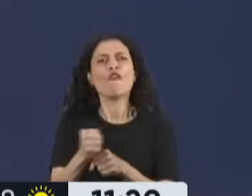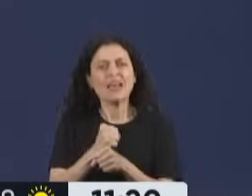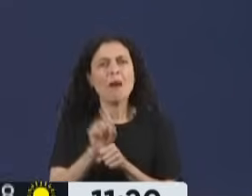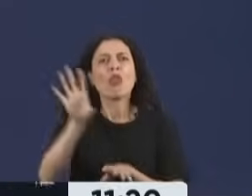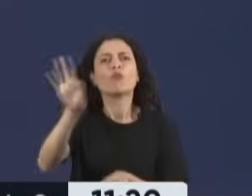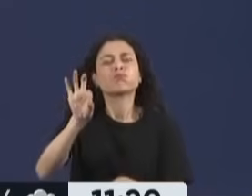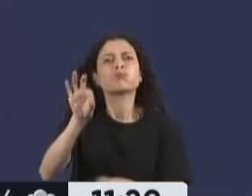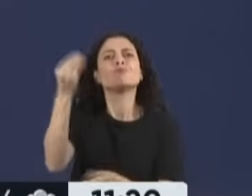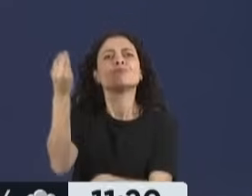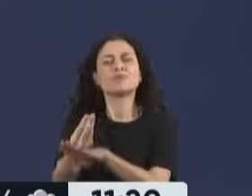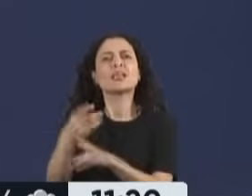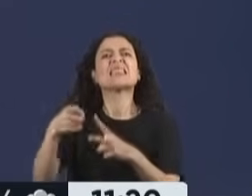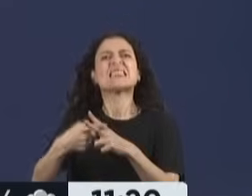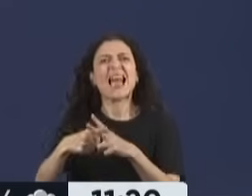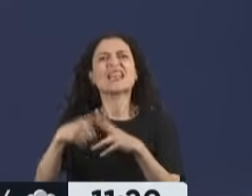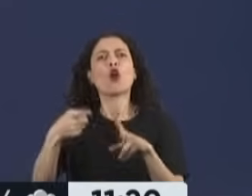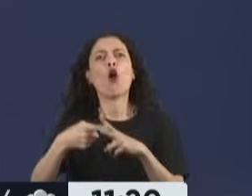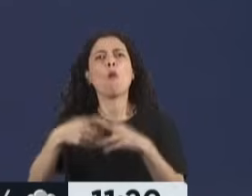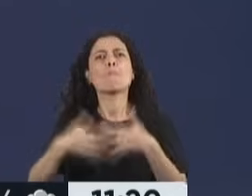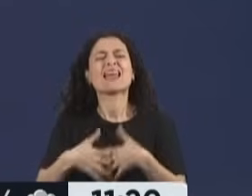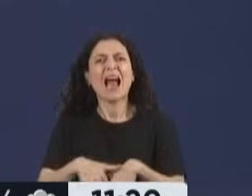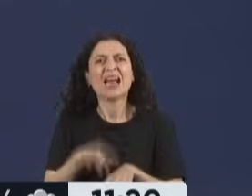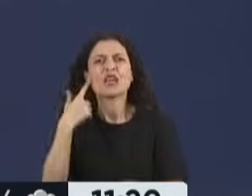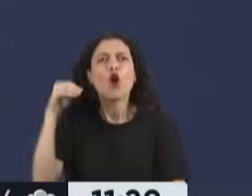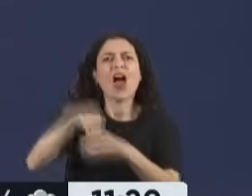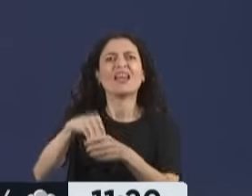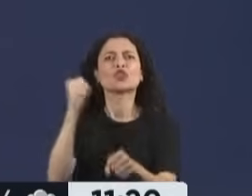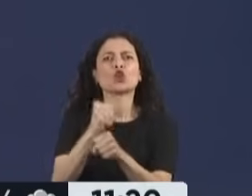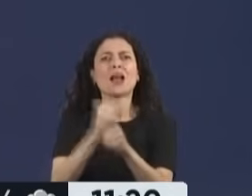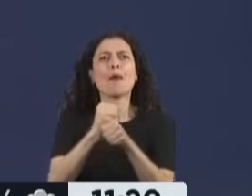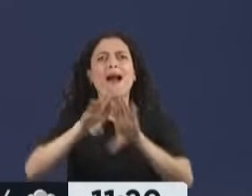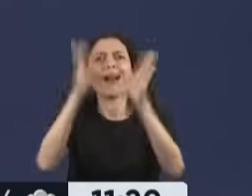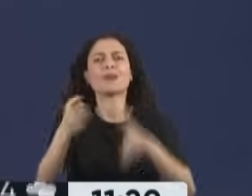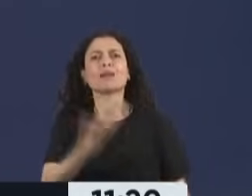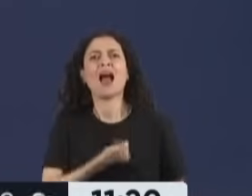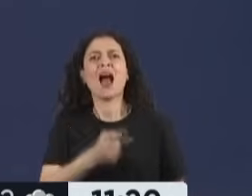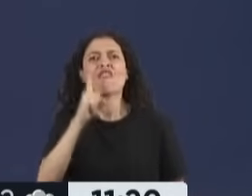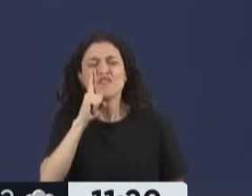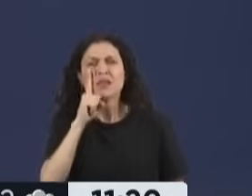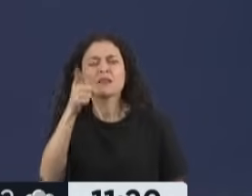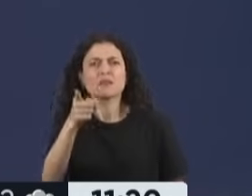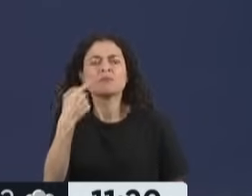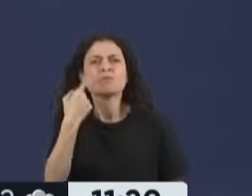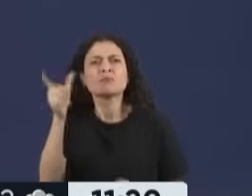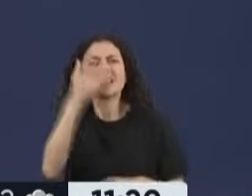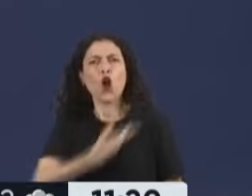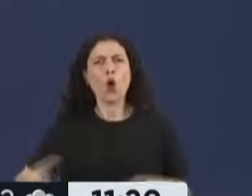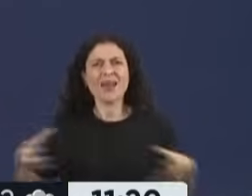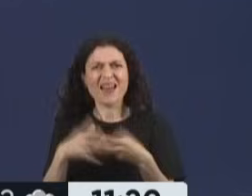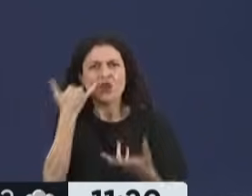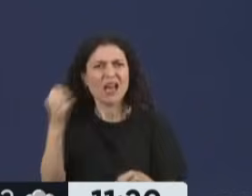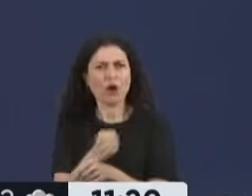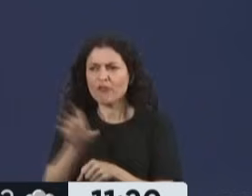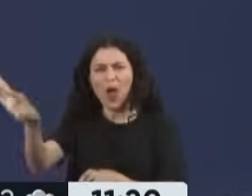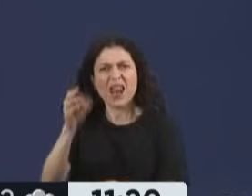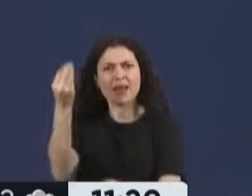mecánico Sergio Neifer como nuevo interventor de la AFI. Quería preguntarle cuáles son las cualidades que le ve el gobierno, ¿no?, para ocupar un